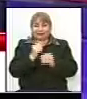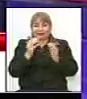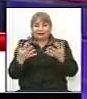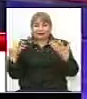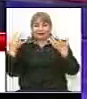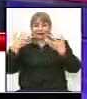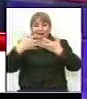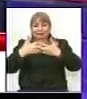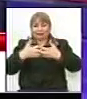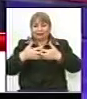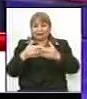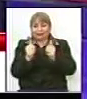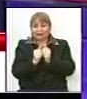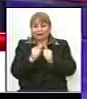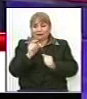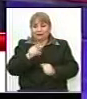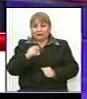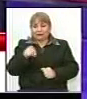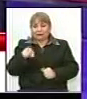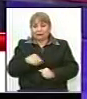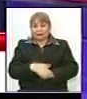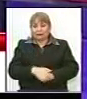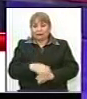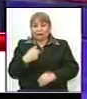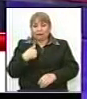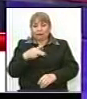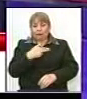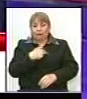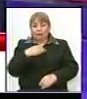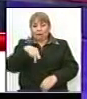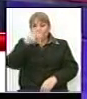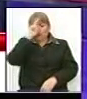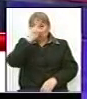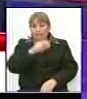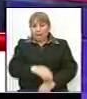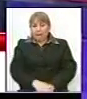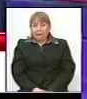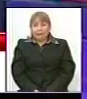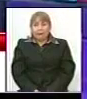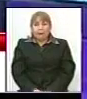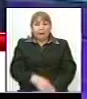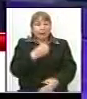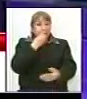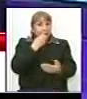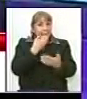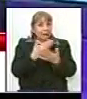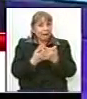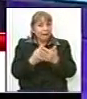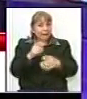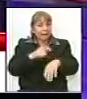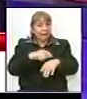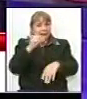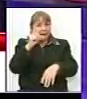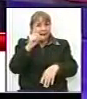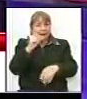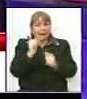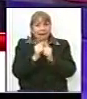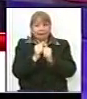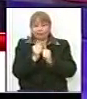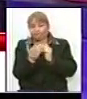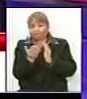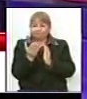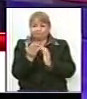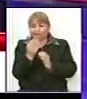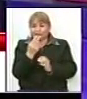avance y coherencia con las necesidades de nuestro país. Bien, y a la una de la tarde con casi